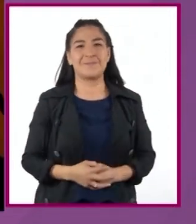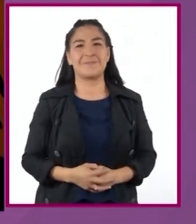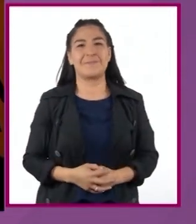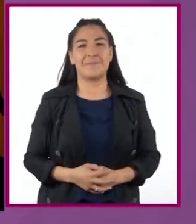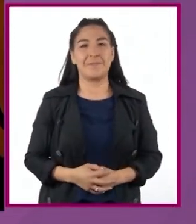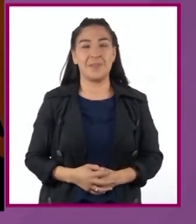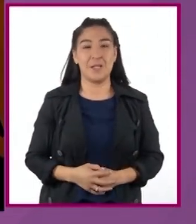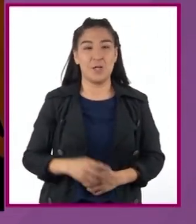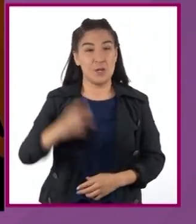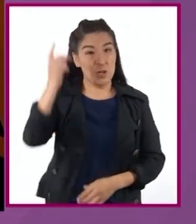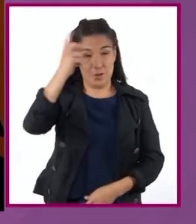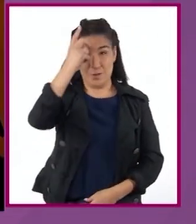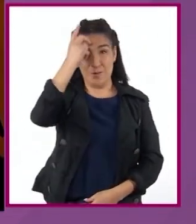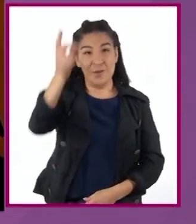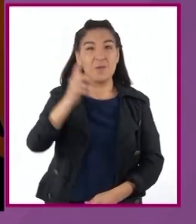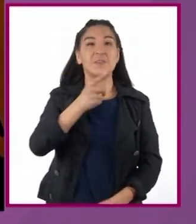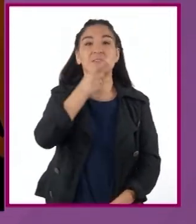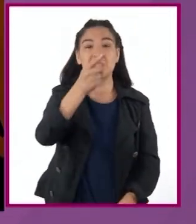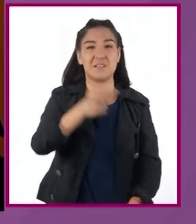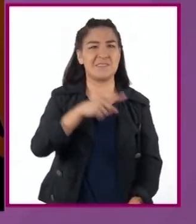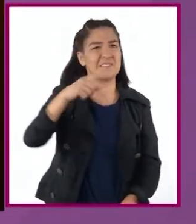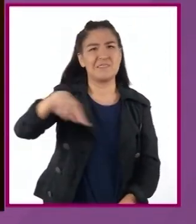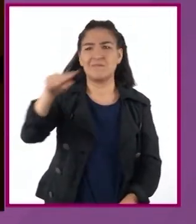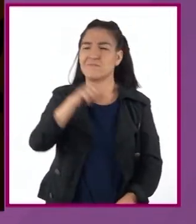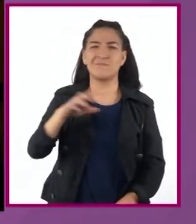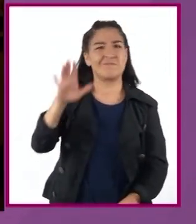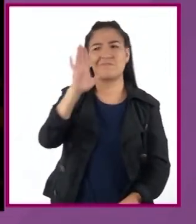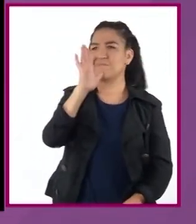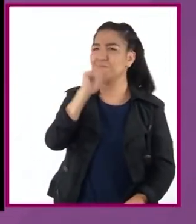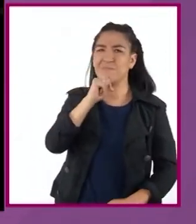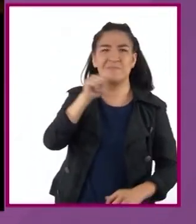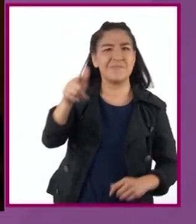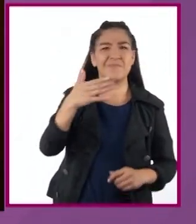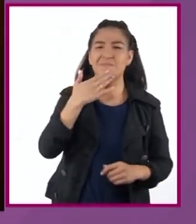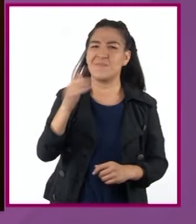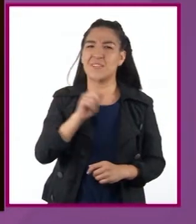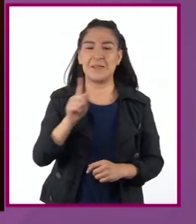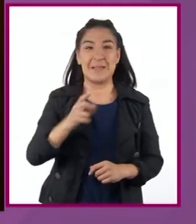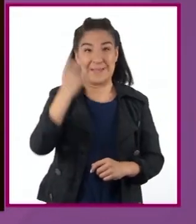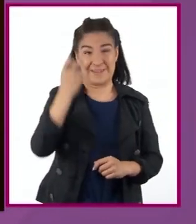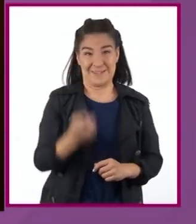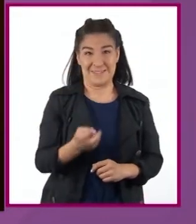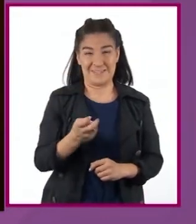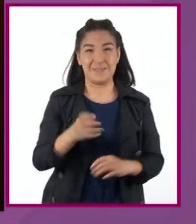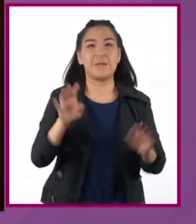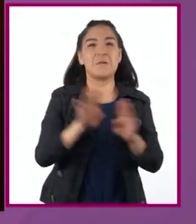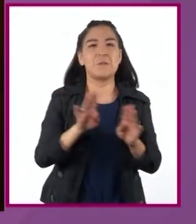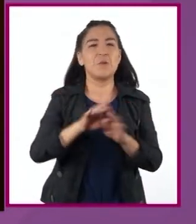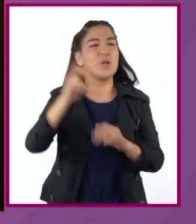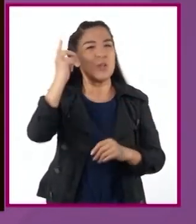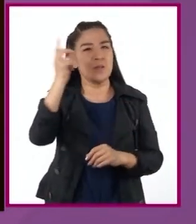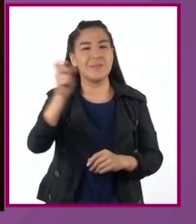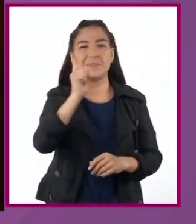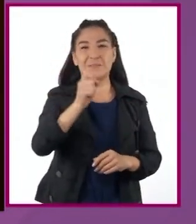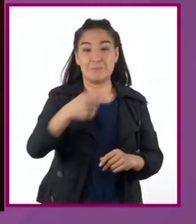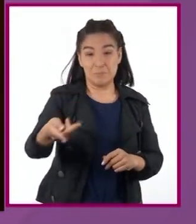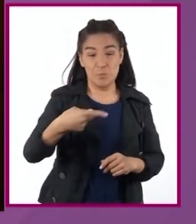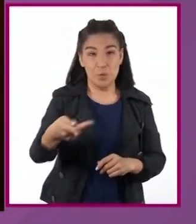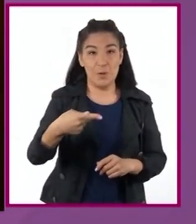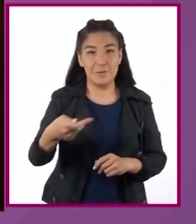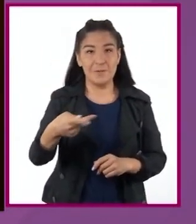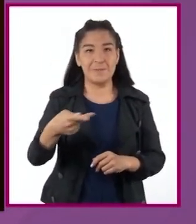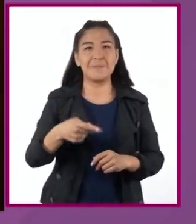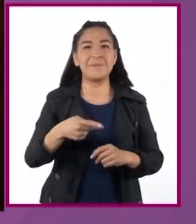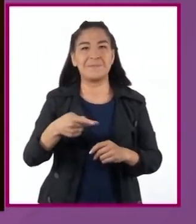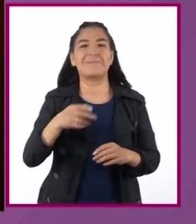Los dioses se dijeron que eso no estaba bien, y entonces Patécatl, uno de los dioses del pulque, lanzó